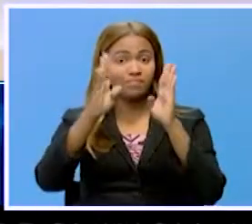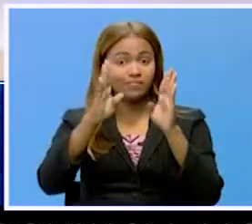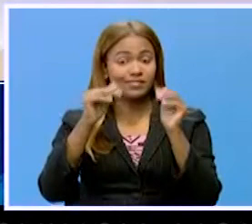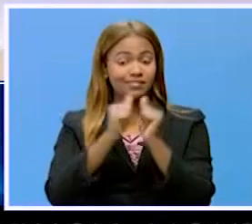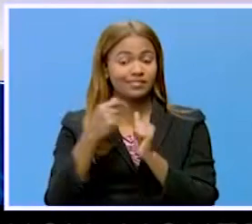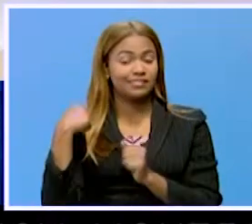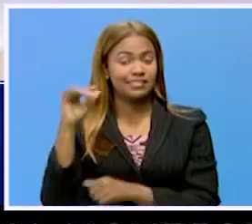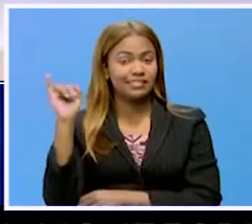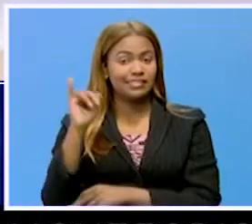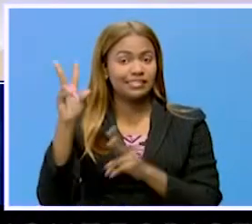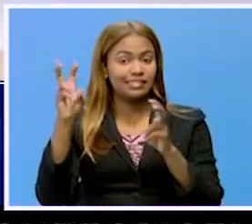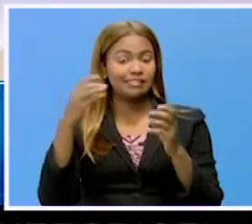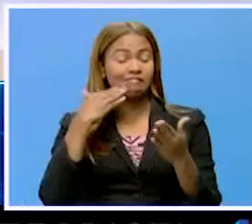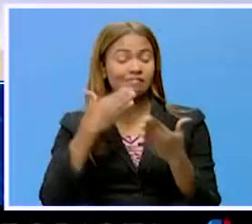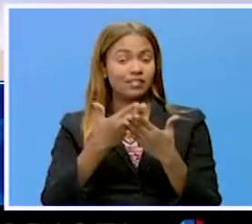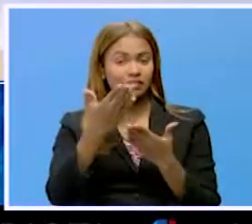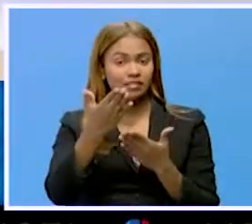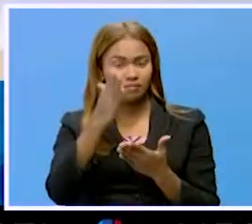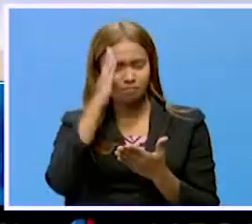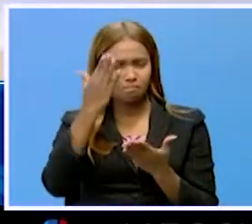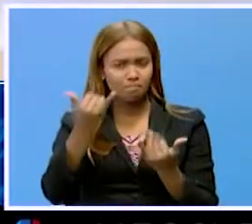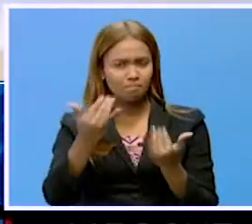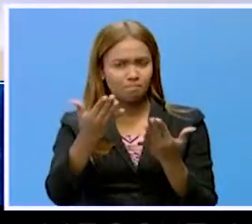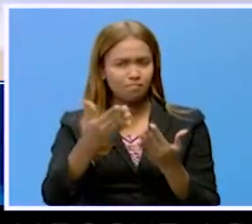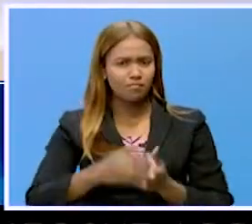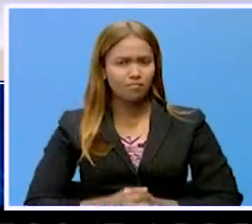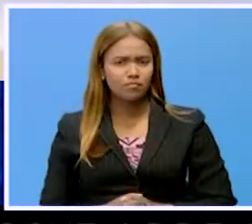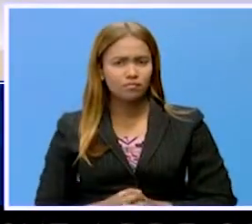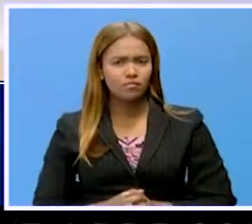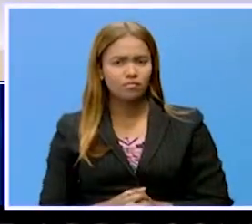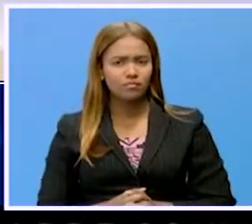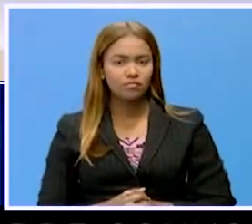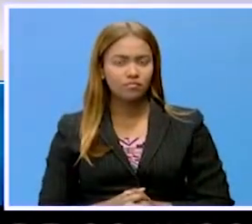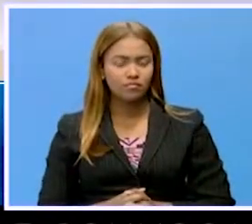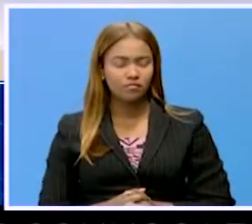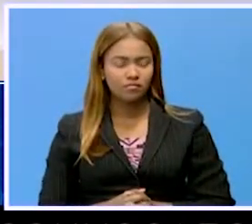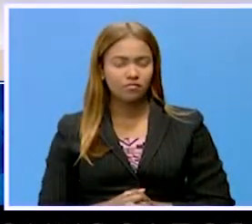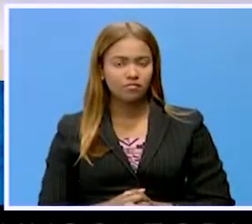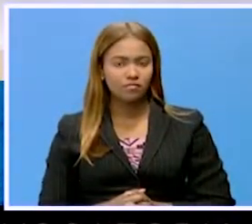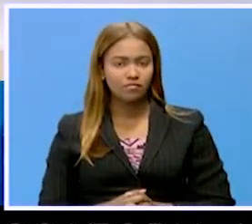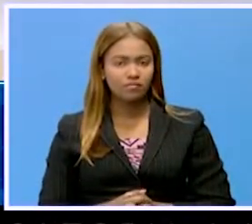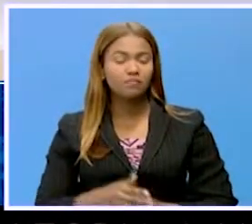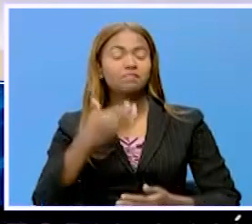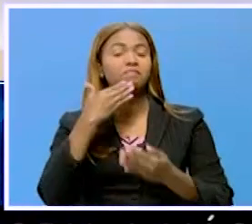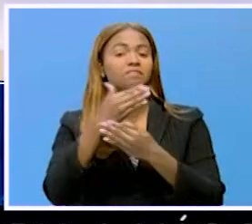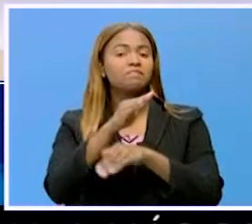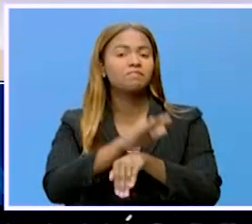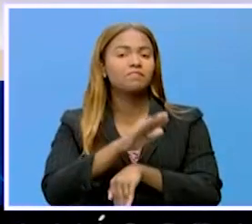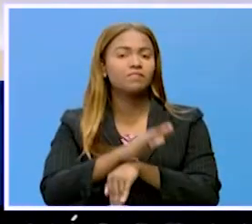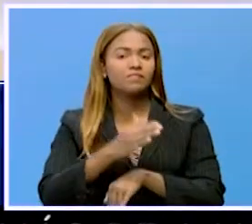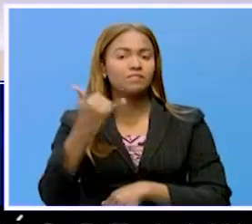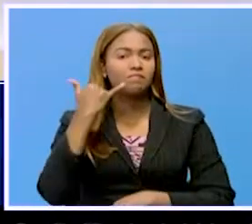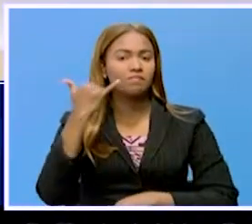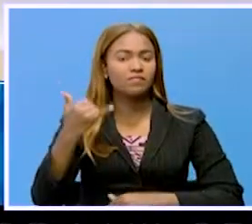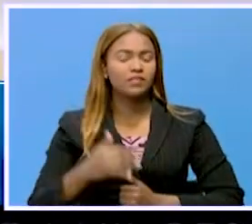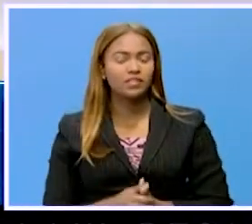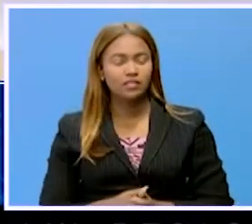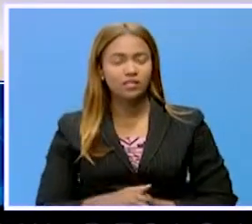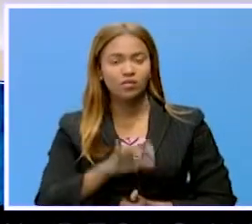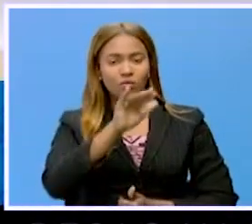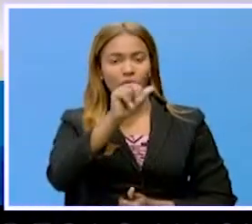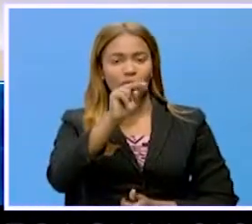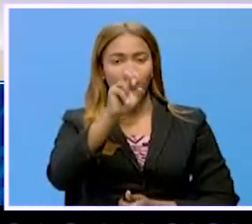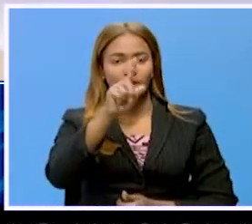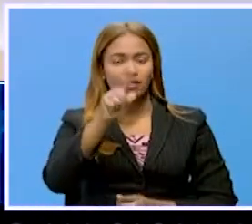segmento migratorio siempre es efectiva, ¿no? Vamos a recibirle, amigos, todos. Adelante, buenas tardes. Juan Pérez,